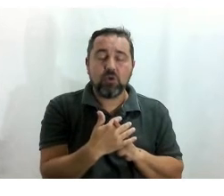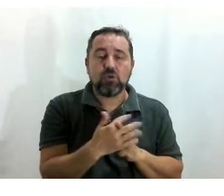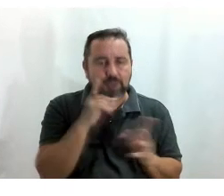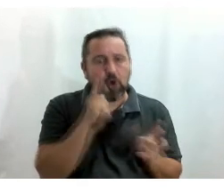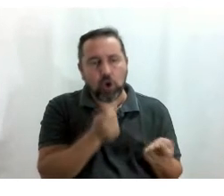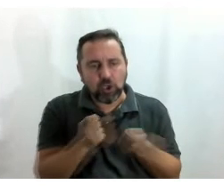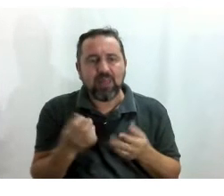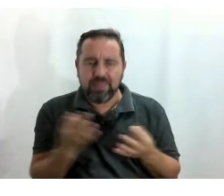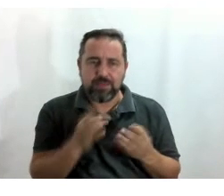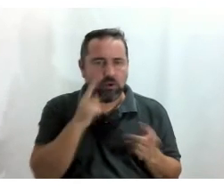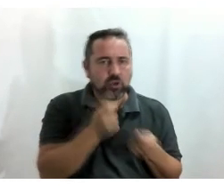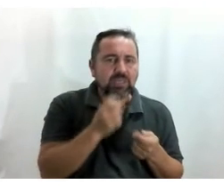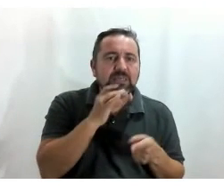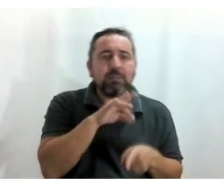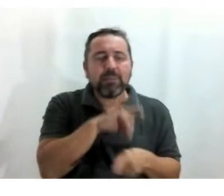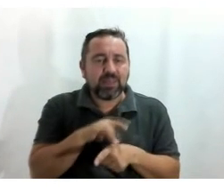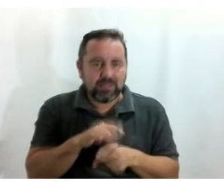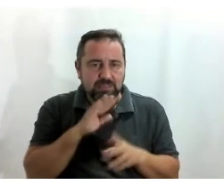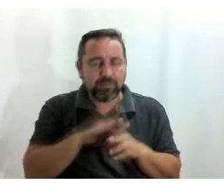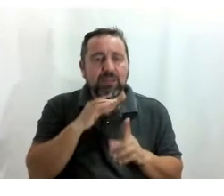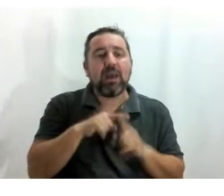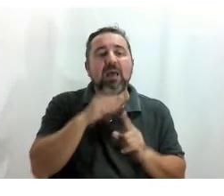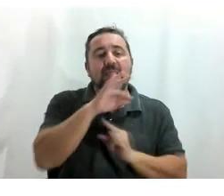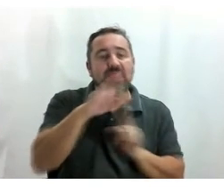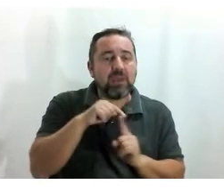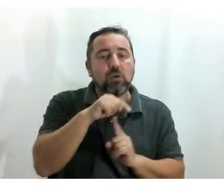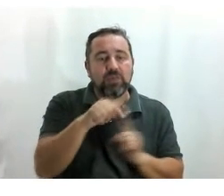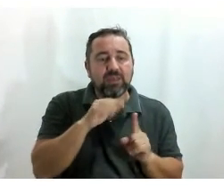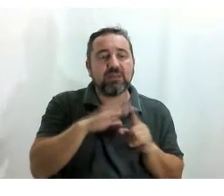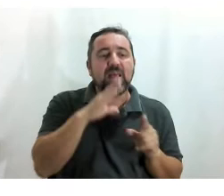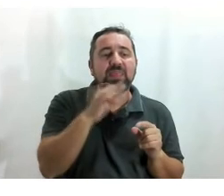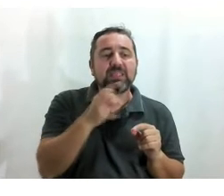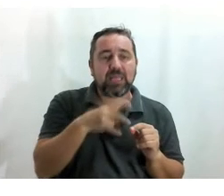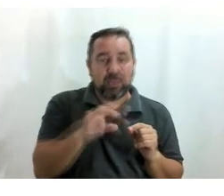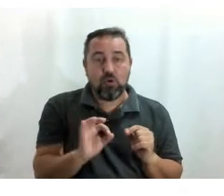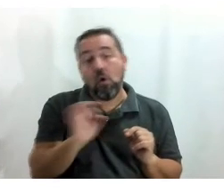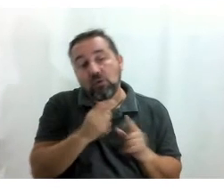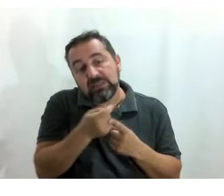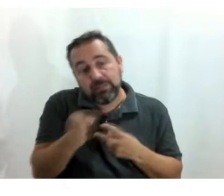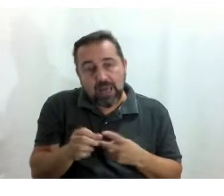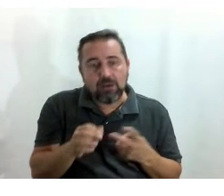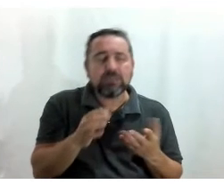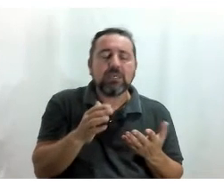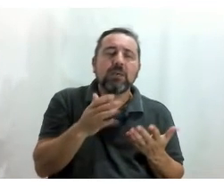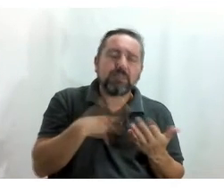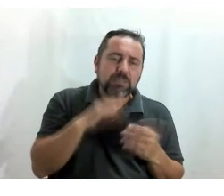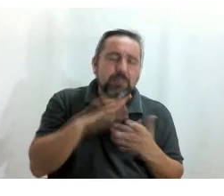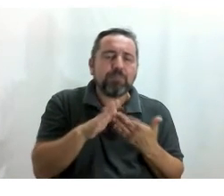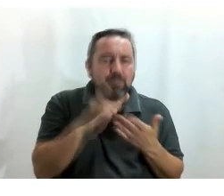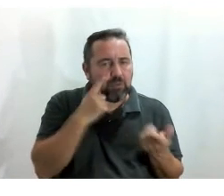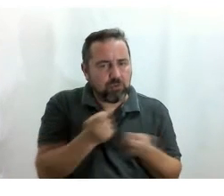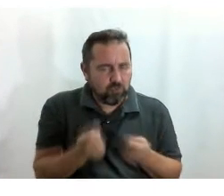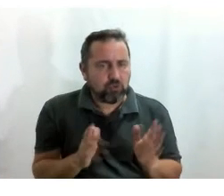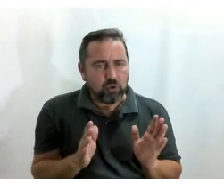debería controlar en los pacientes sometidos a ciclos de quimioterapia con cisplatino o similares. Esto se controla y es un indicador, es decir,